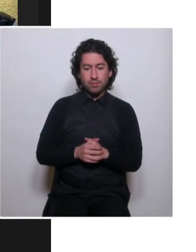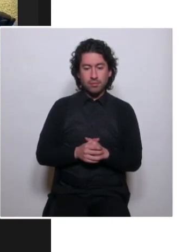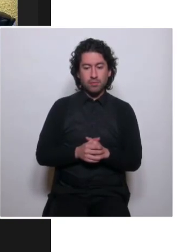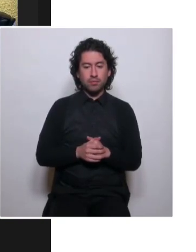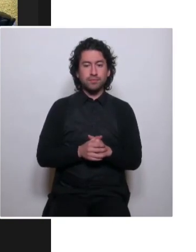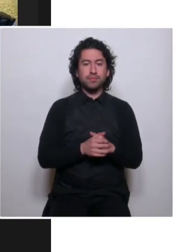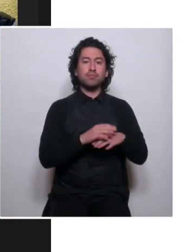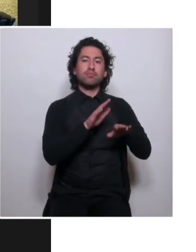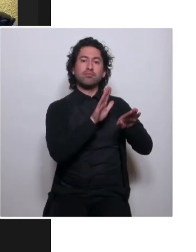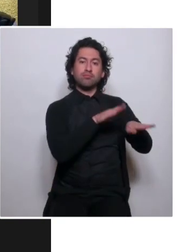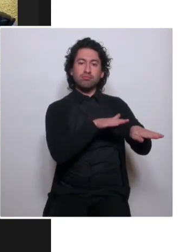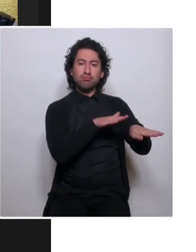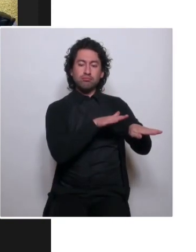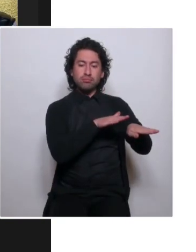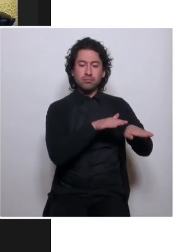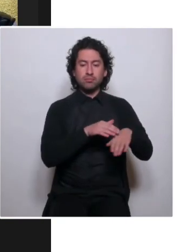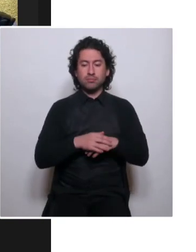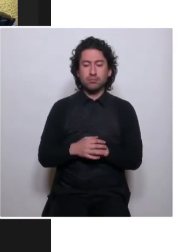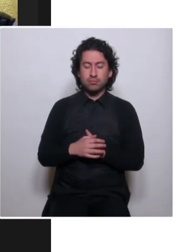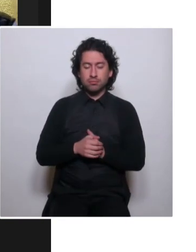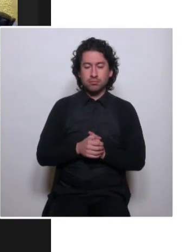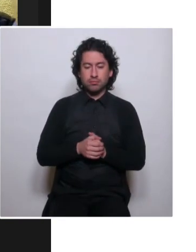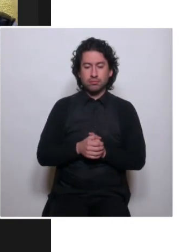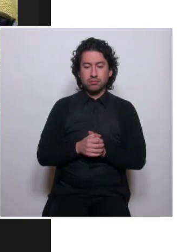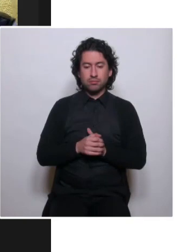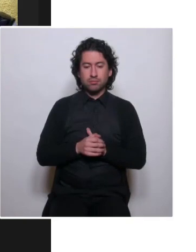A favor.